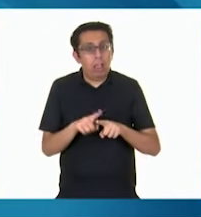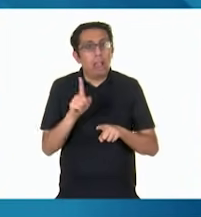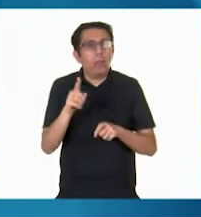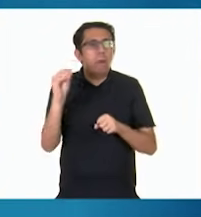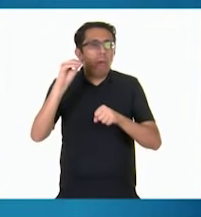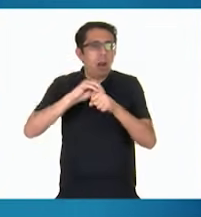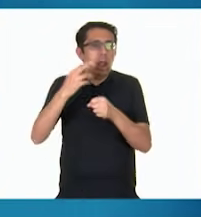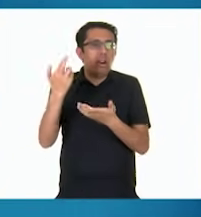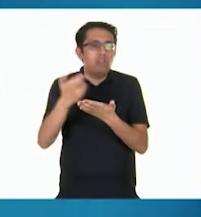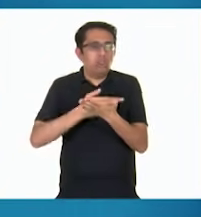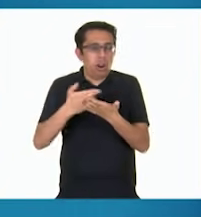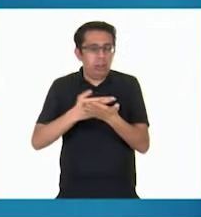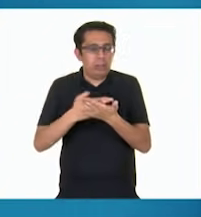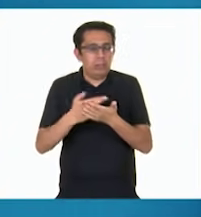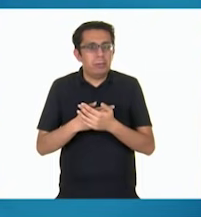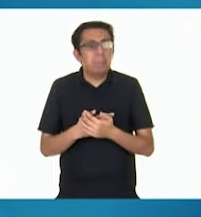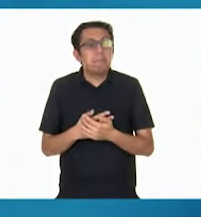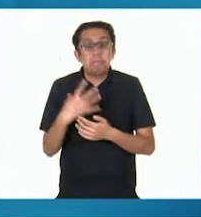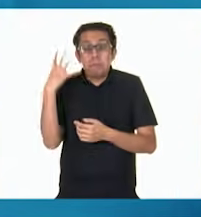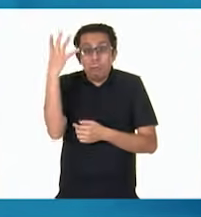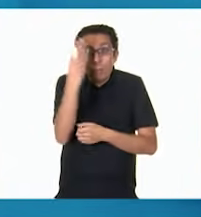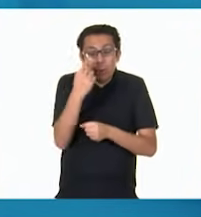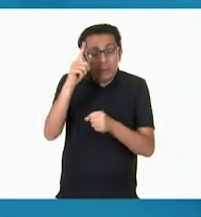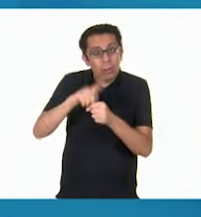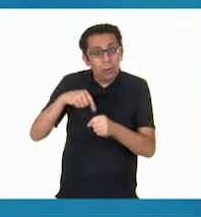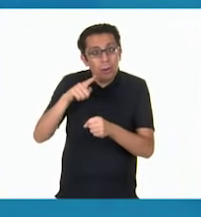rosa. Muy bonito color, Ale.